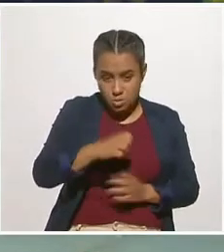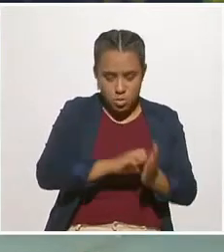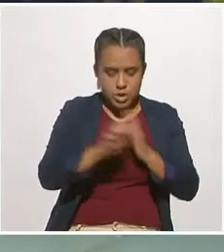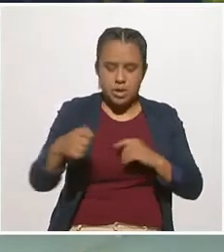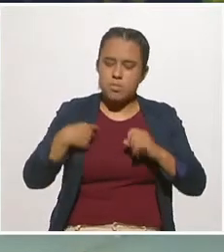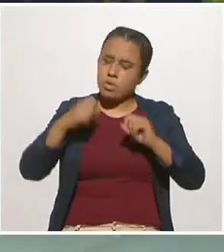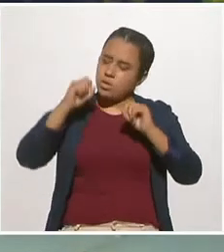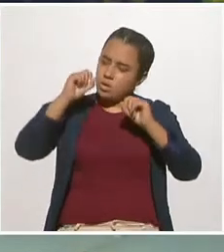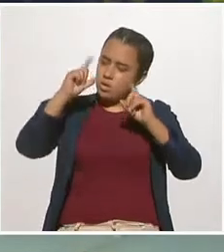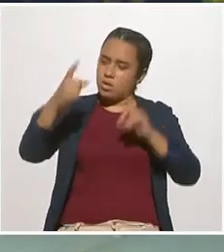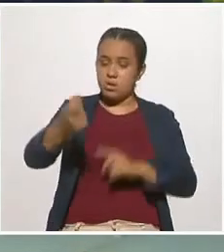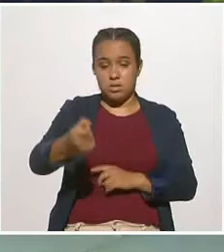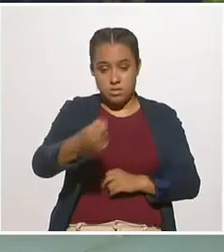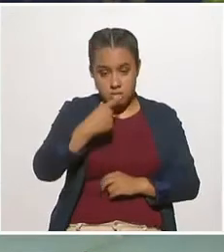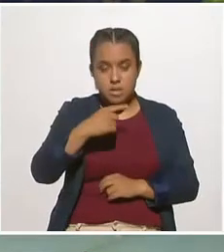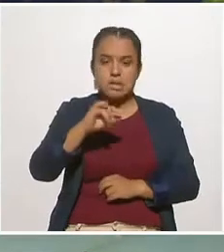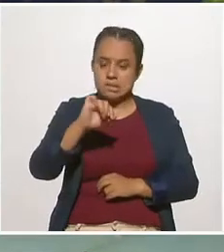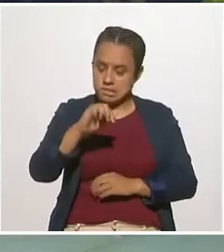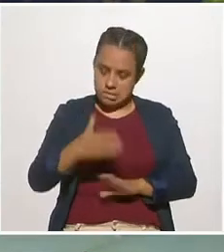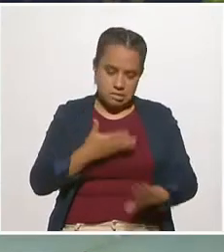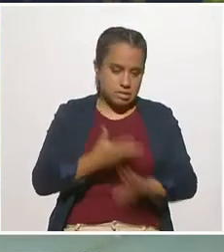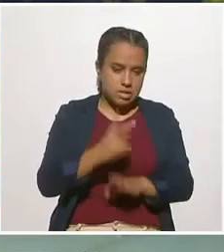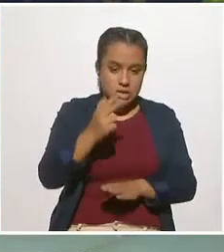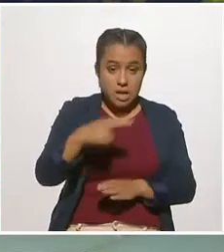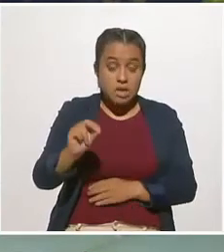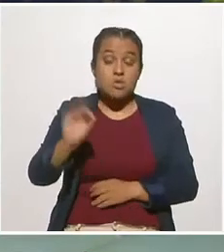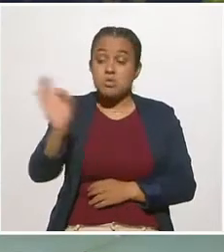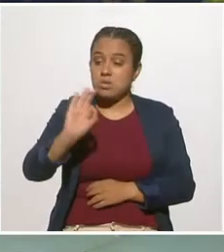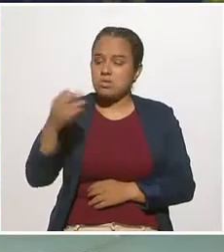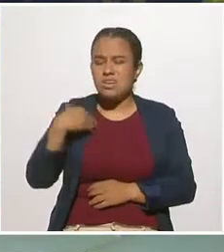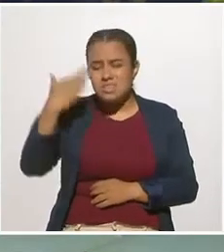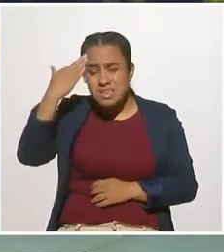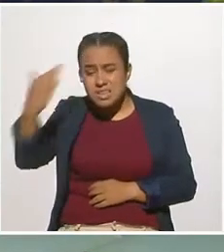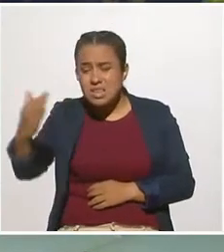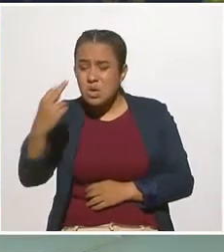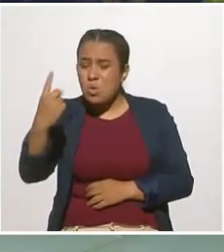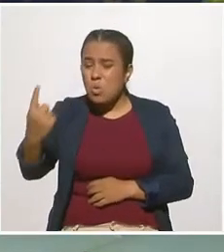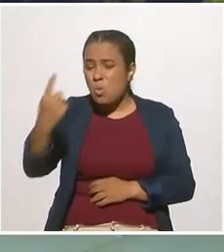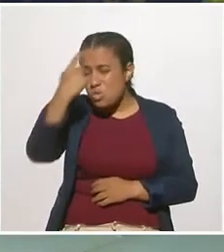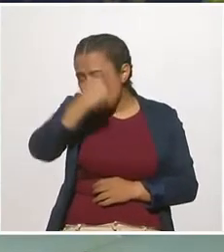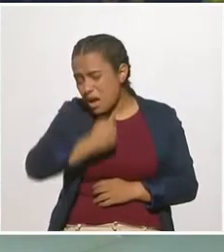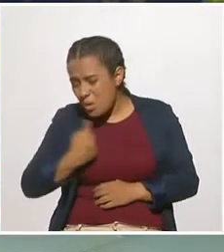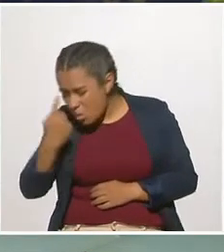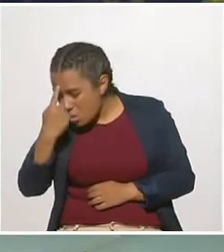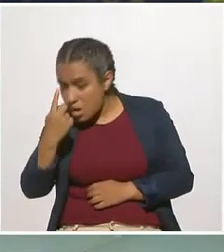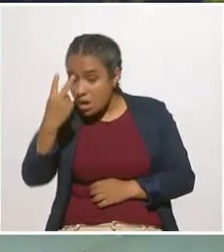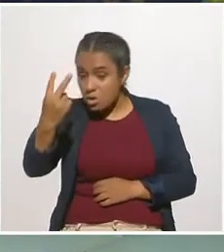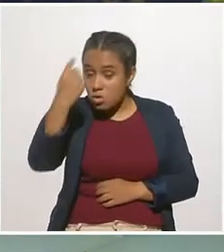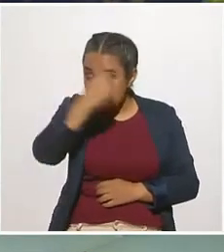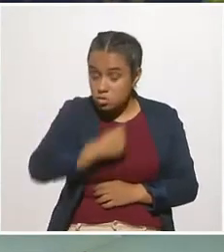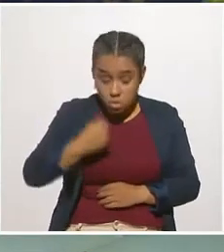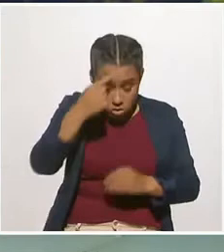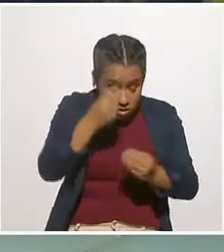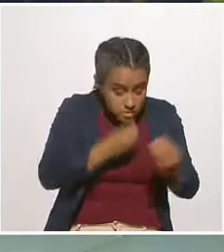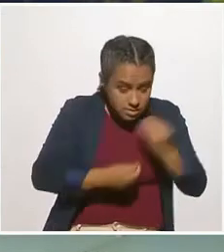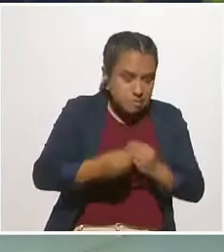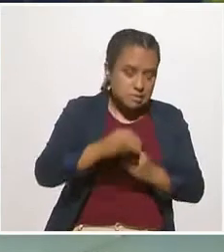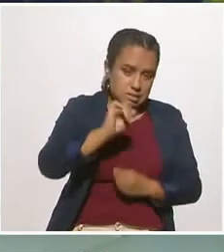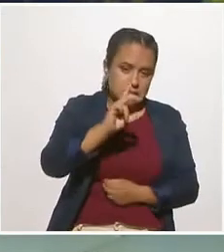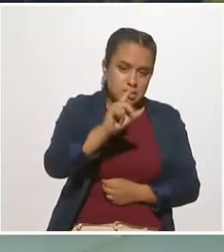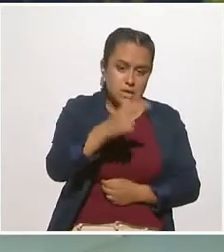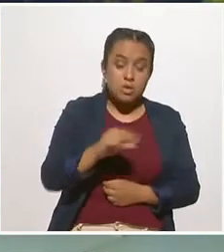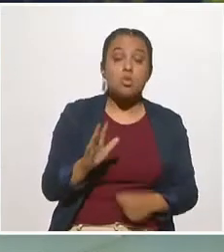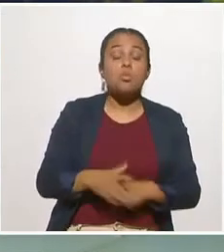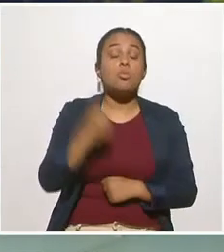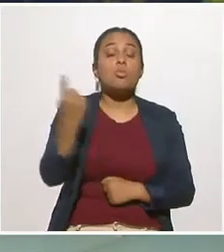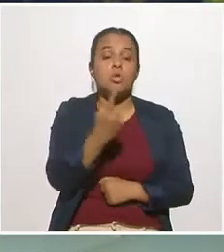ser malo esperarme una hora, esperarme 2 horas a consumir mis alimentos, porque hay medicamentos que son,